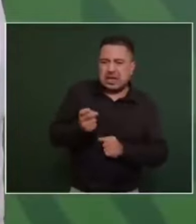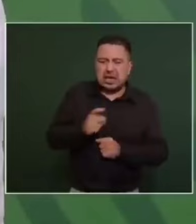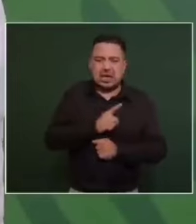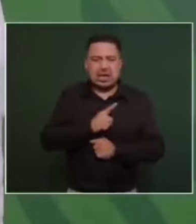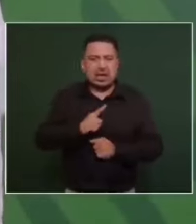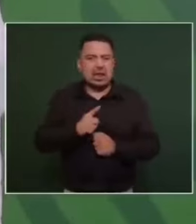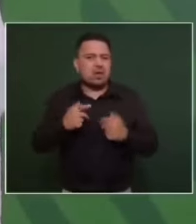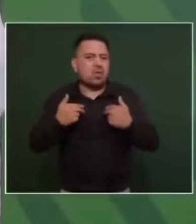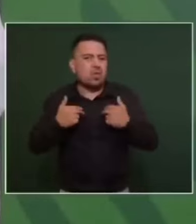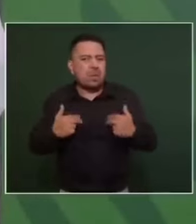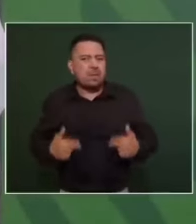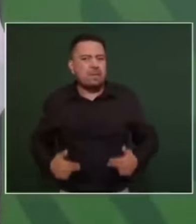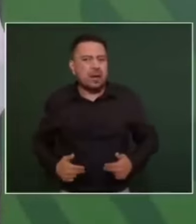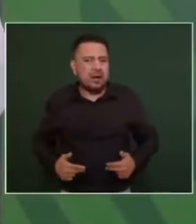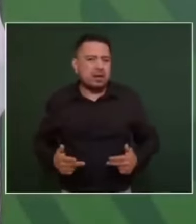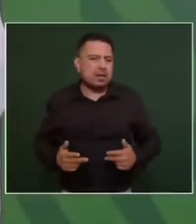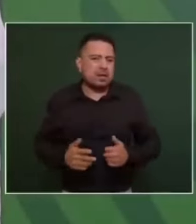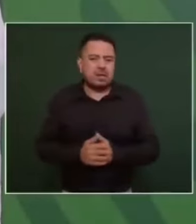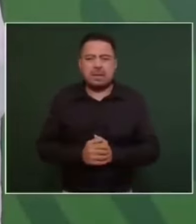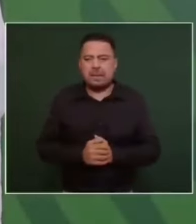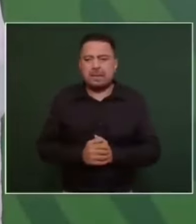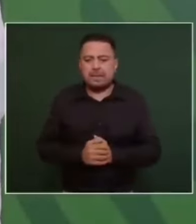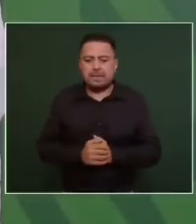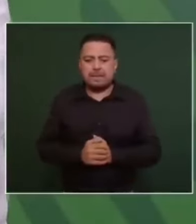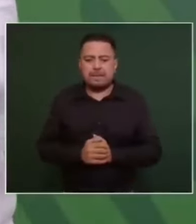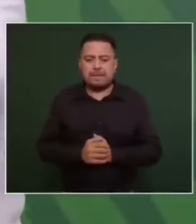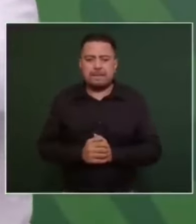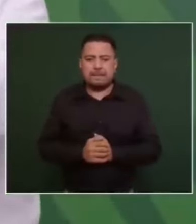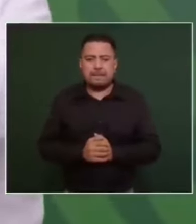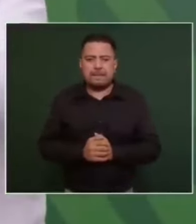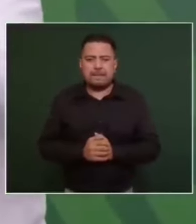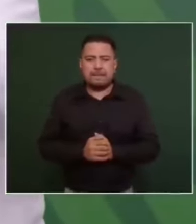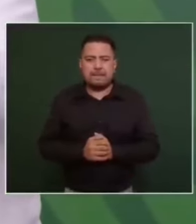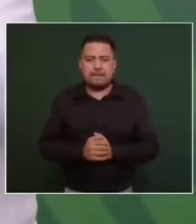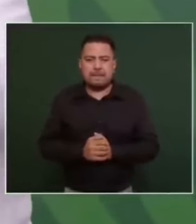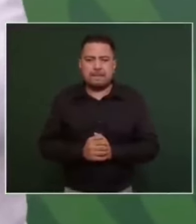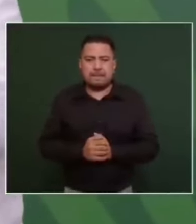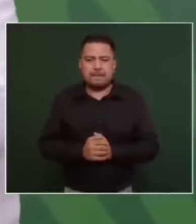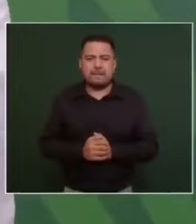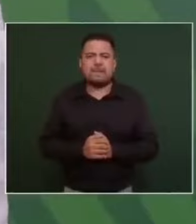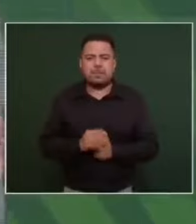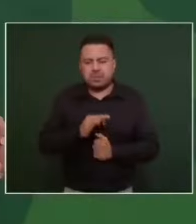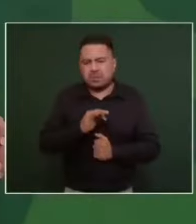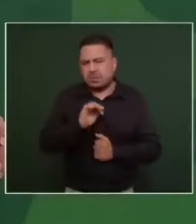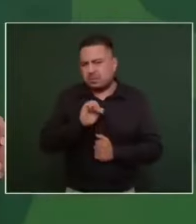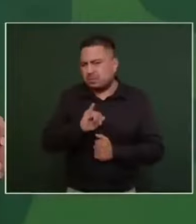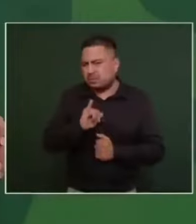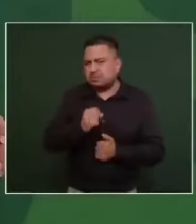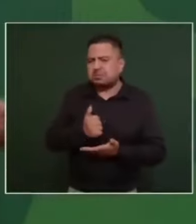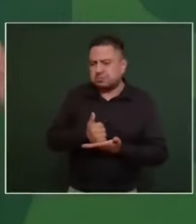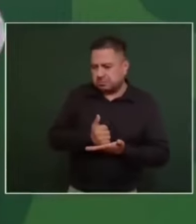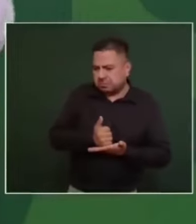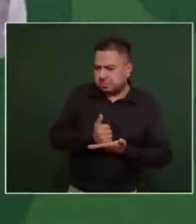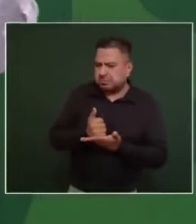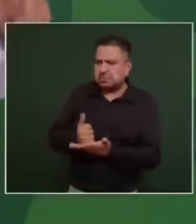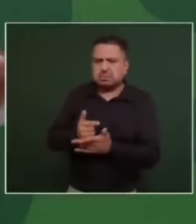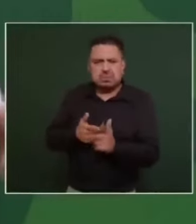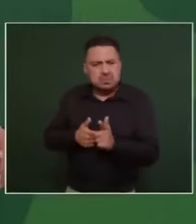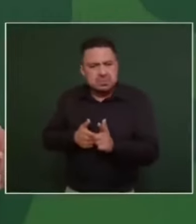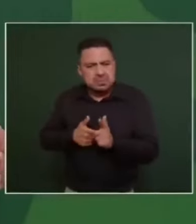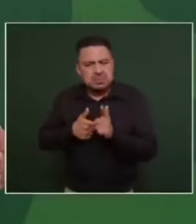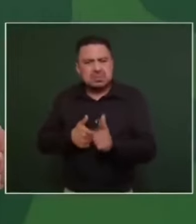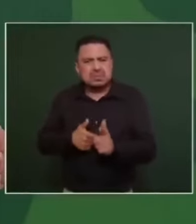humano. Claro. Y se va a ayudar, se va a seguir